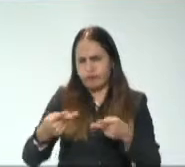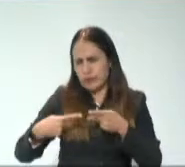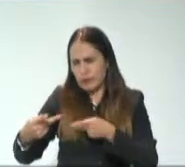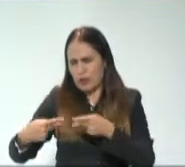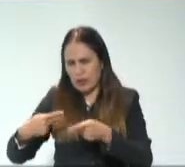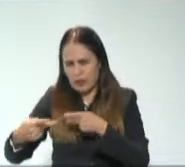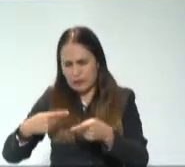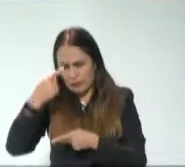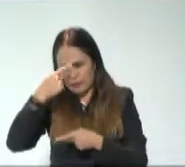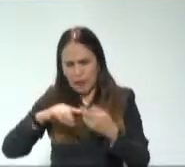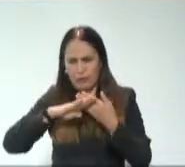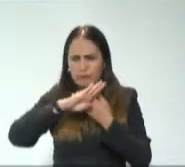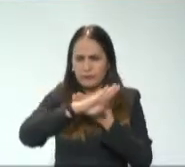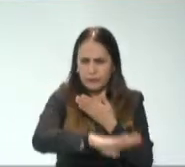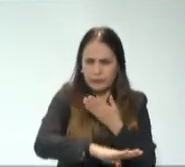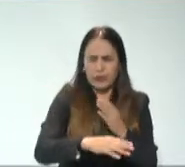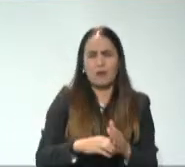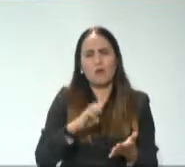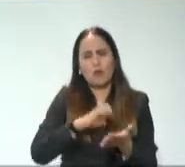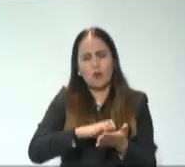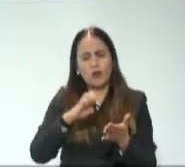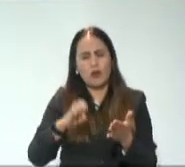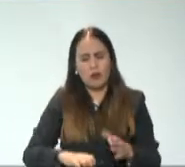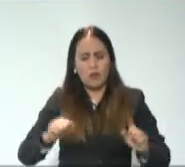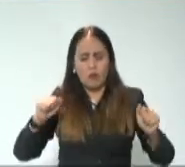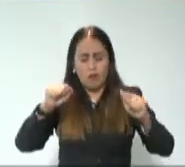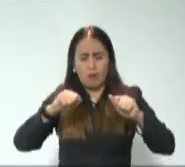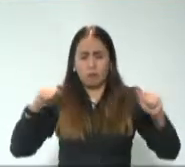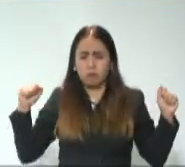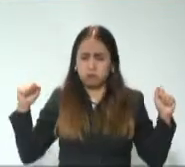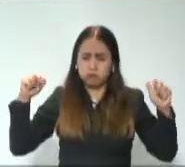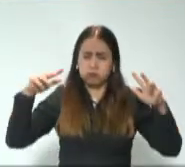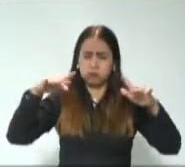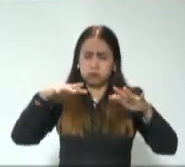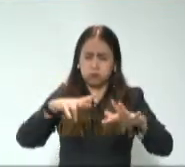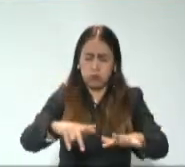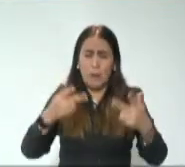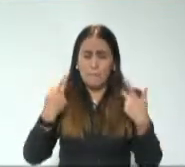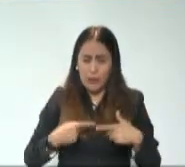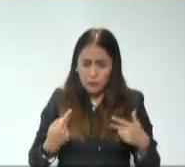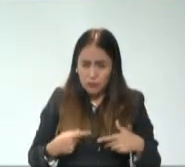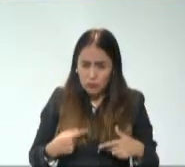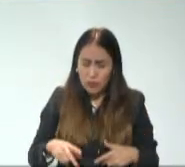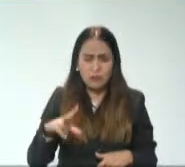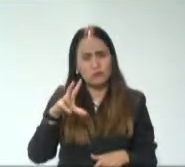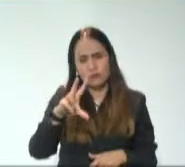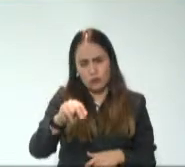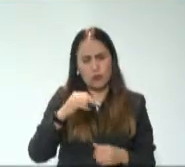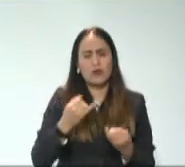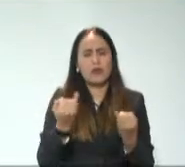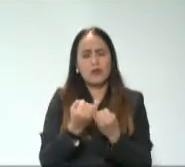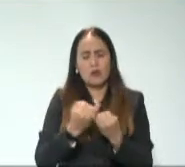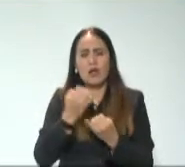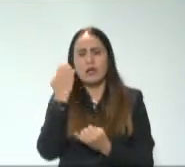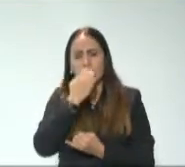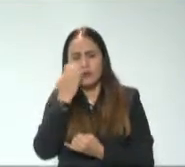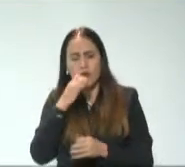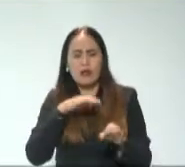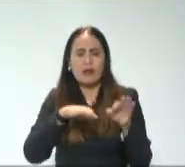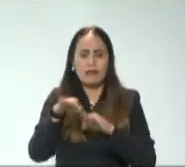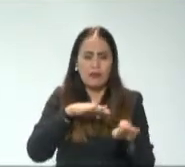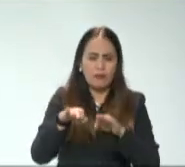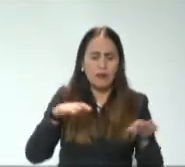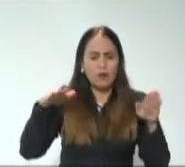se encuentran la suspensión de actos y eventos masivos filtros sanitarios en escuelas centros de trabajo bajo y